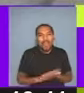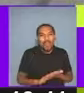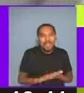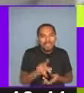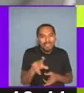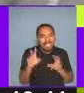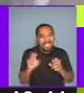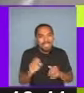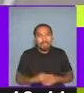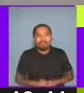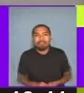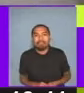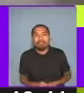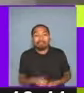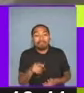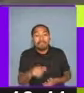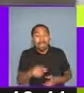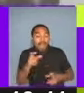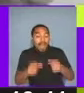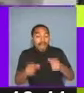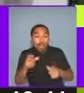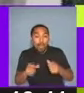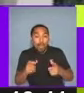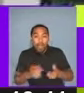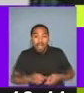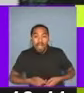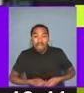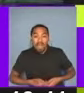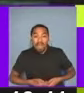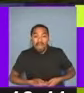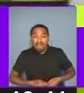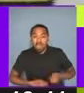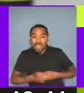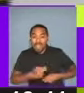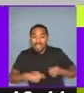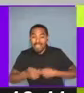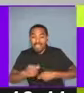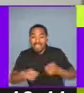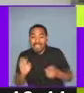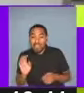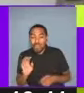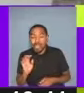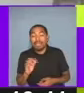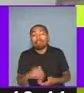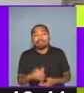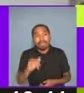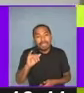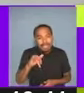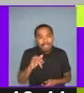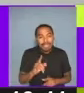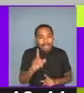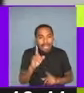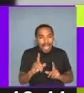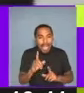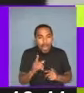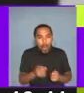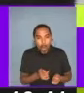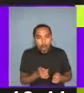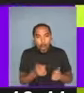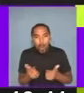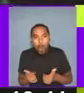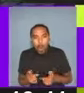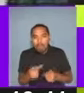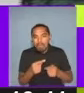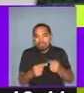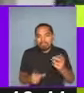se desprende porque siempre tienen para ese gastito de compra navideña, algún regalito, algún electrodoméstico que quieren renovar. Ahora, ¿les llama la